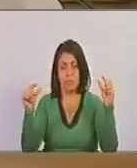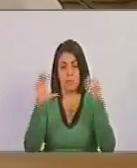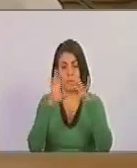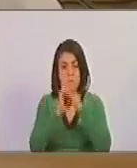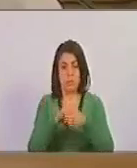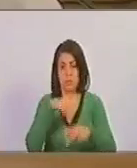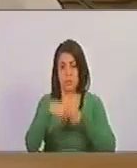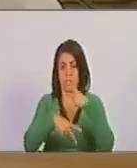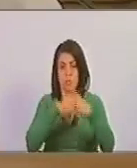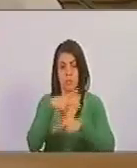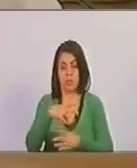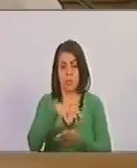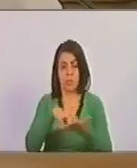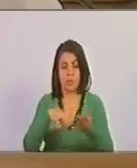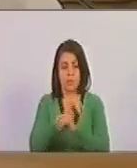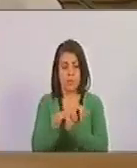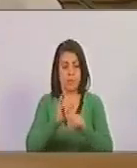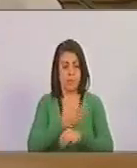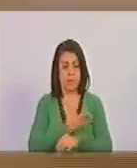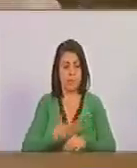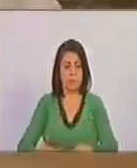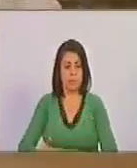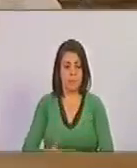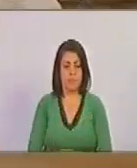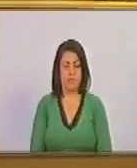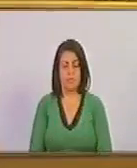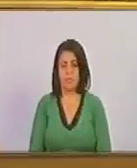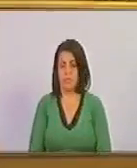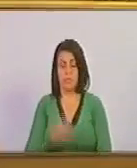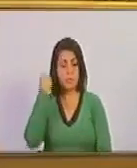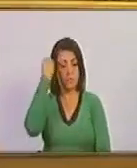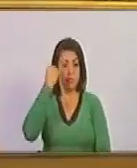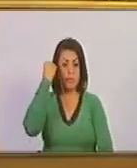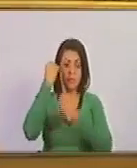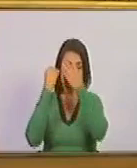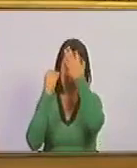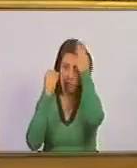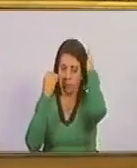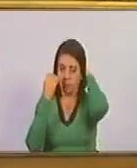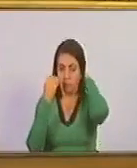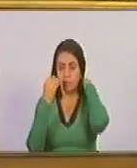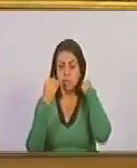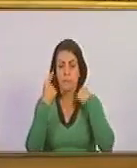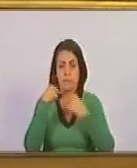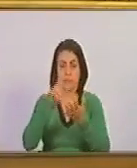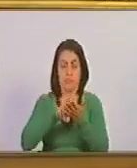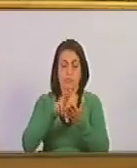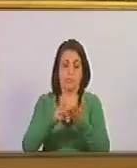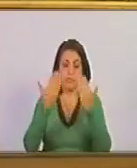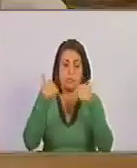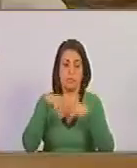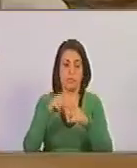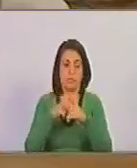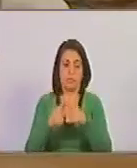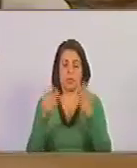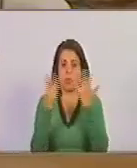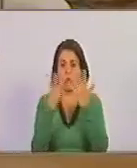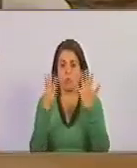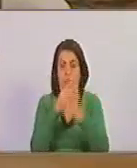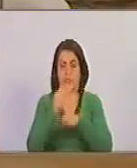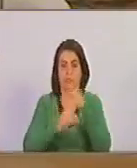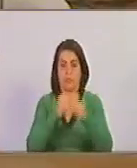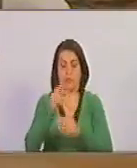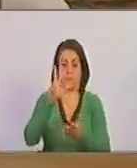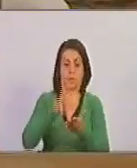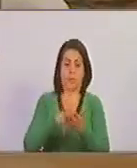Unidad de producción agrícola. Es todo, ciudadano presidente. En consideración el epígrafe. Aprobado. Siguiente. Octavo. Se